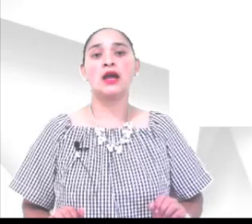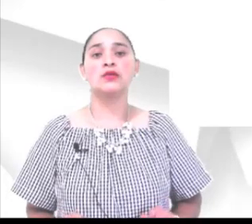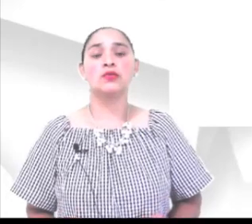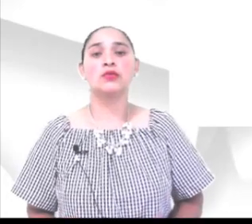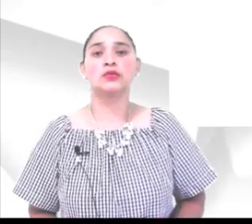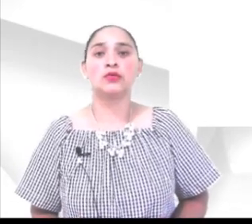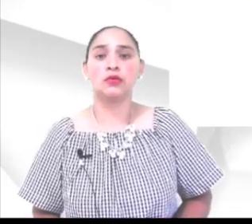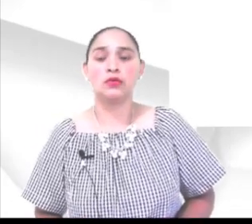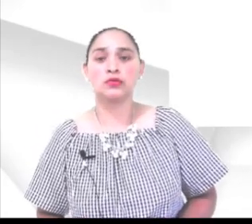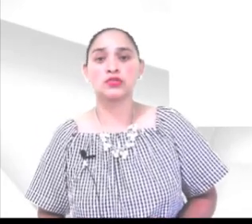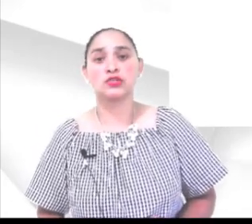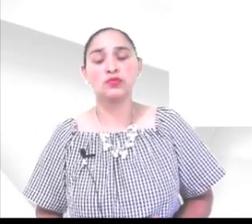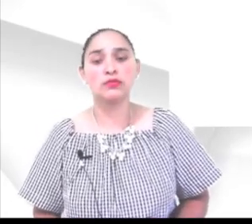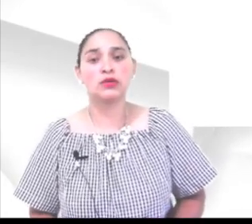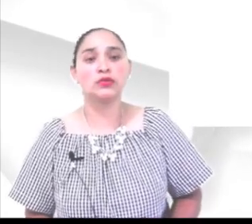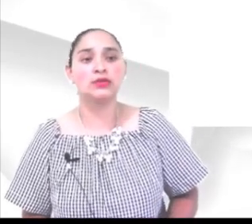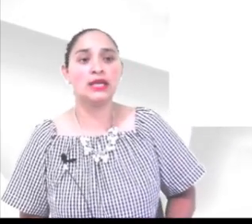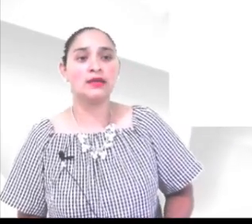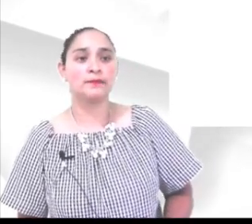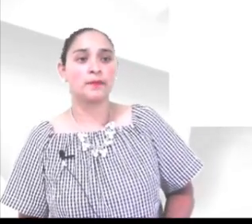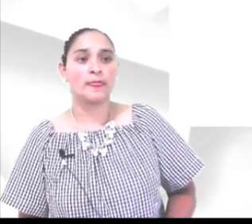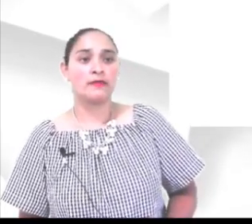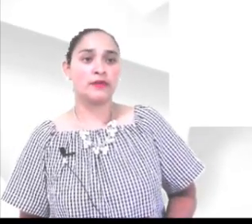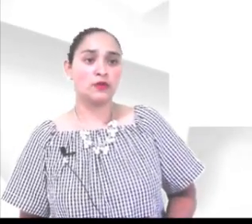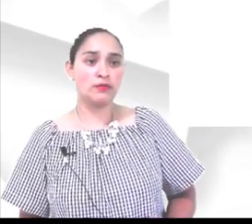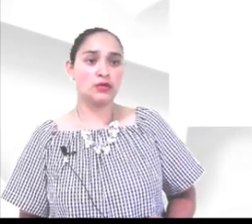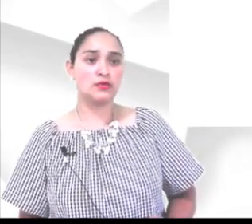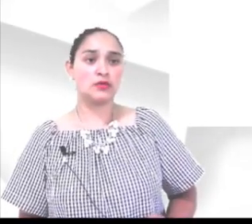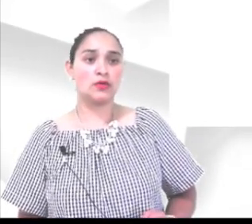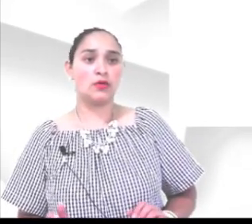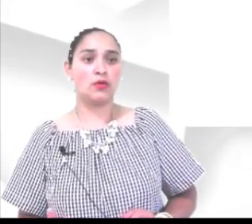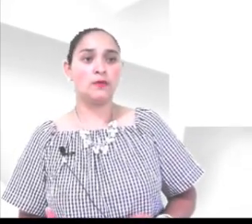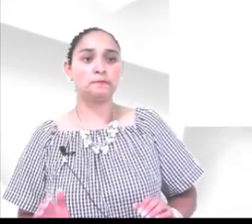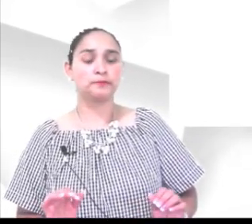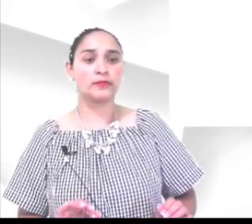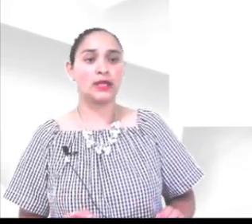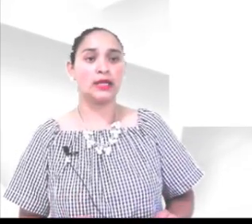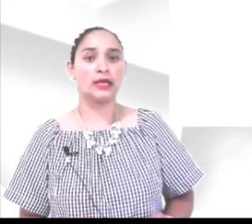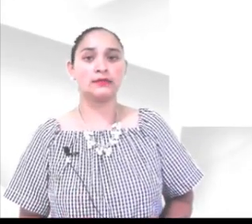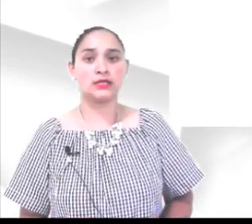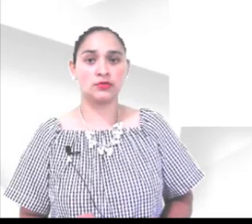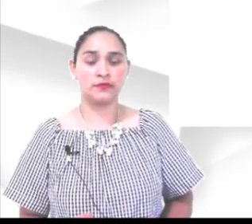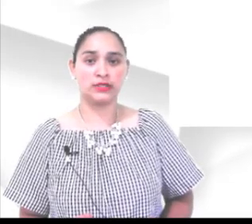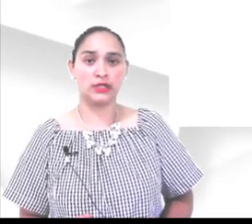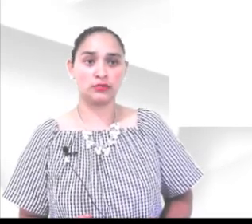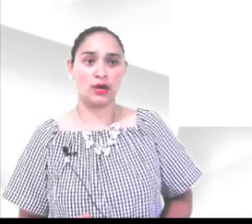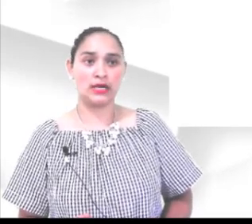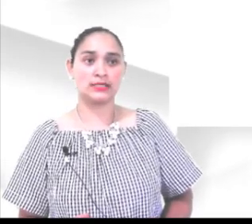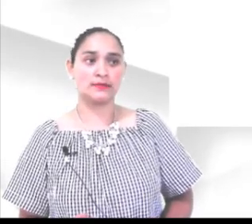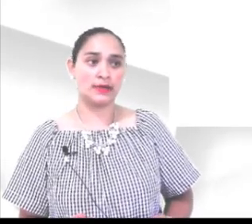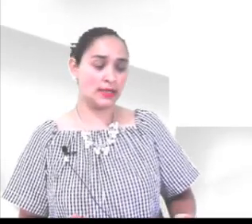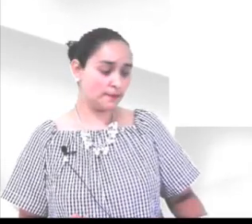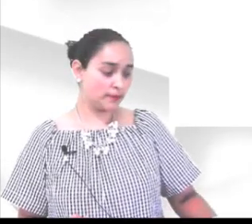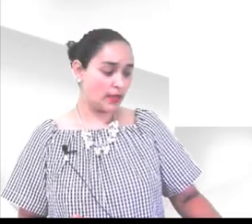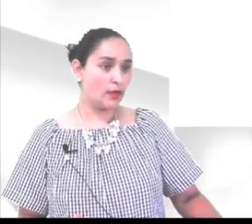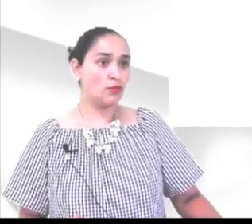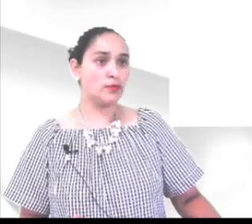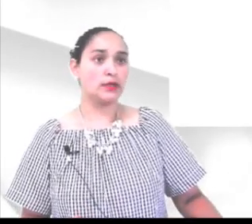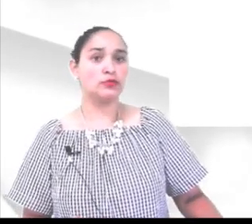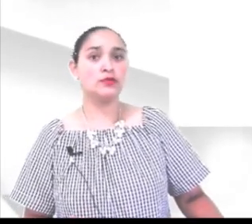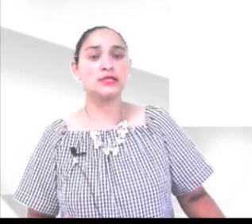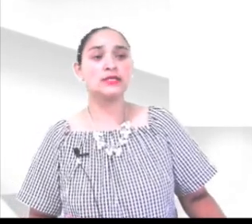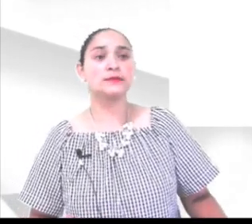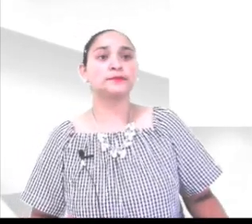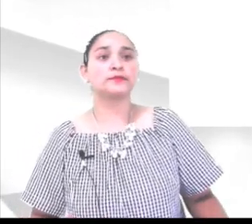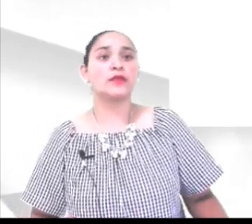así hay otro sinnúmero de fenómenos o catástrofes naturales, ¿verdad? Muy